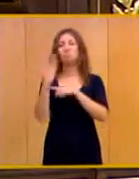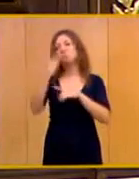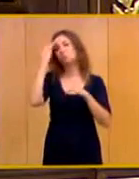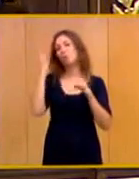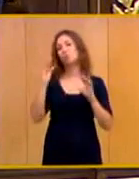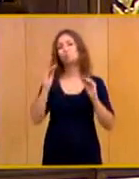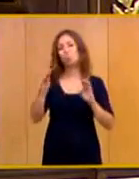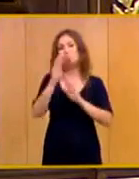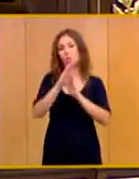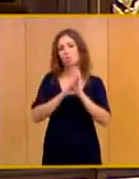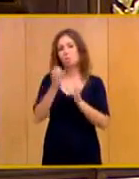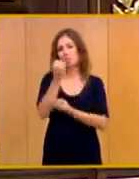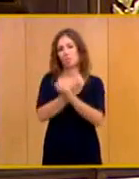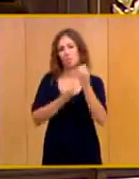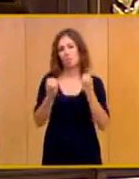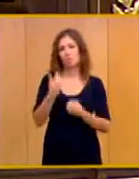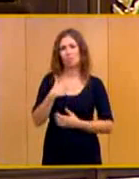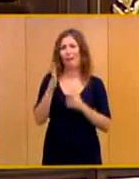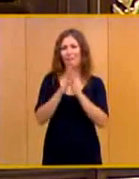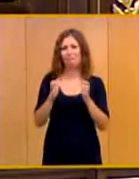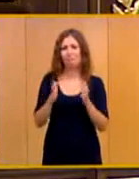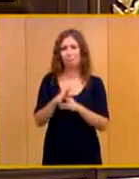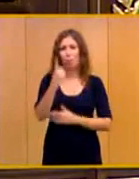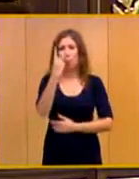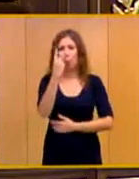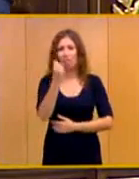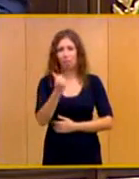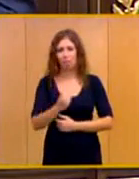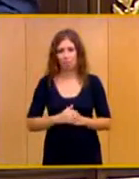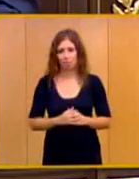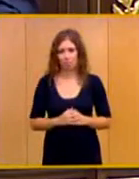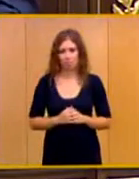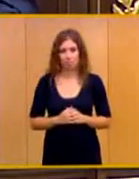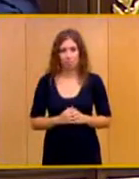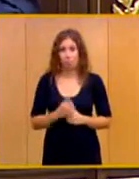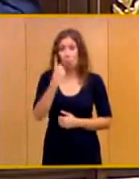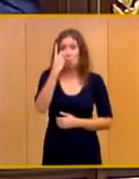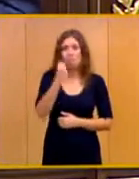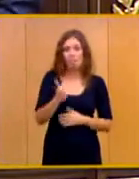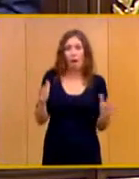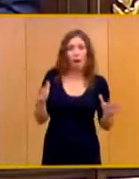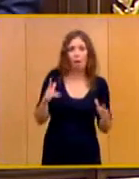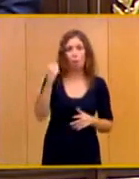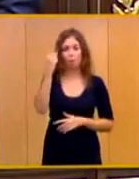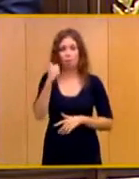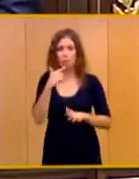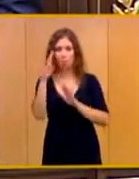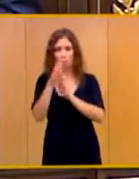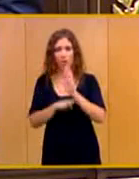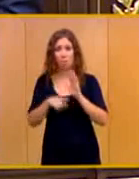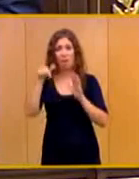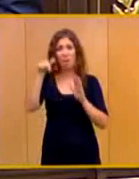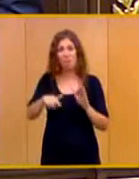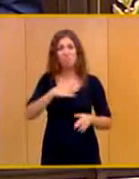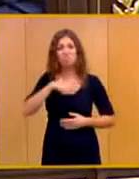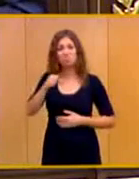económico. Ha durado un día la expectación y el programa, y no ha tenido el valor de presentarlo aquí en el Parlamento